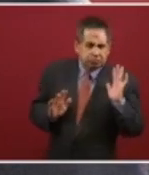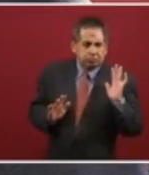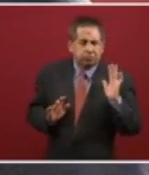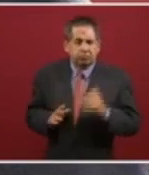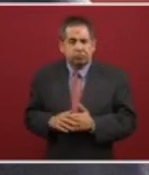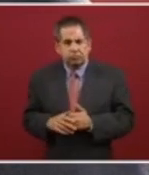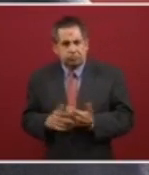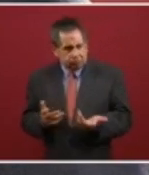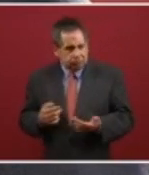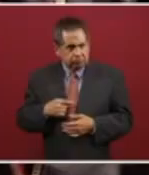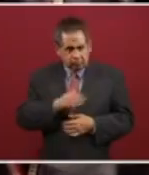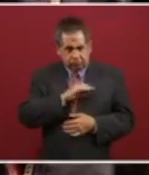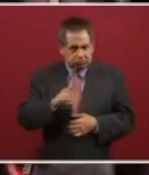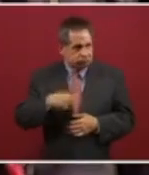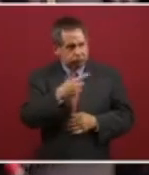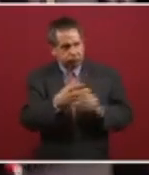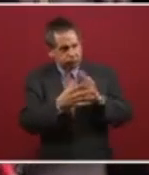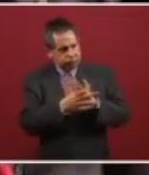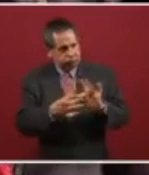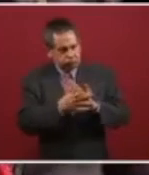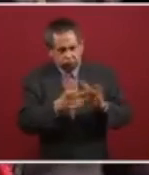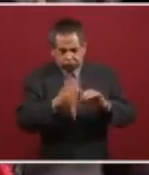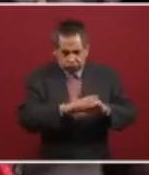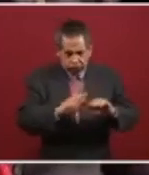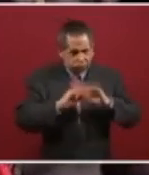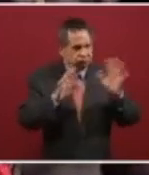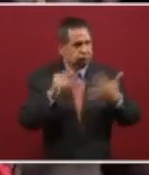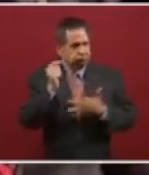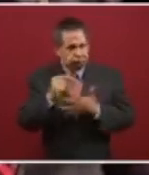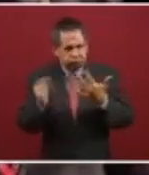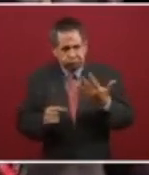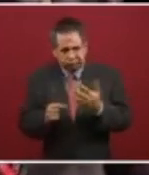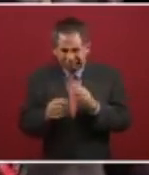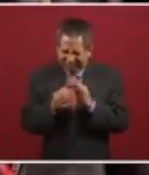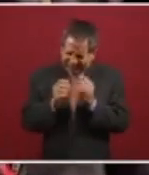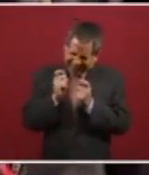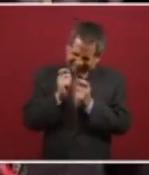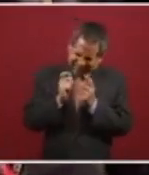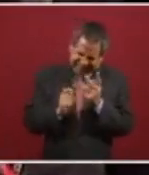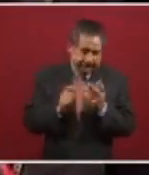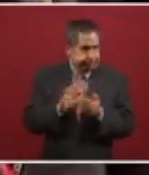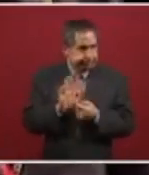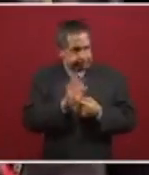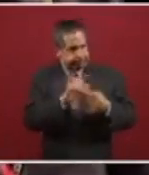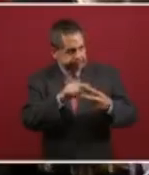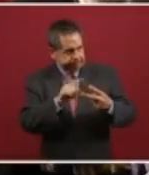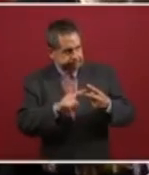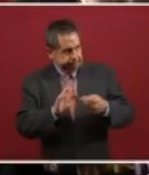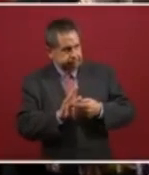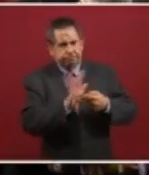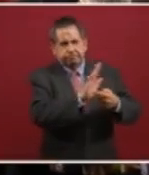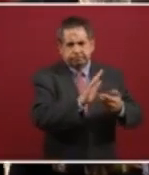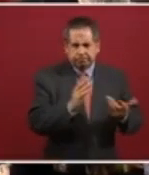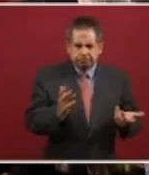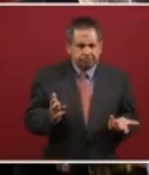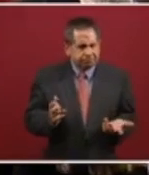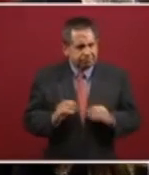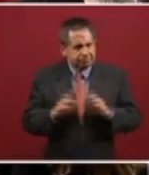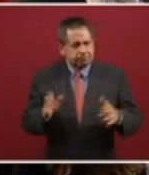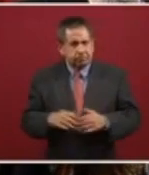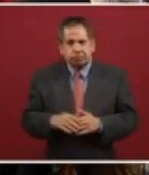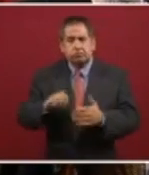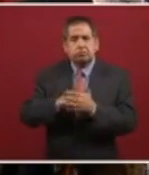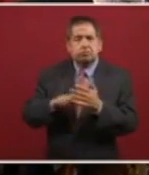no detallar la situación pormenorizada de estos dos temas? ¿Cómo estamos, por ejemplo,